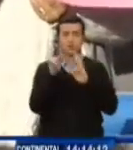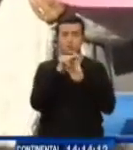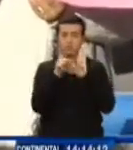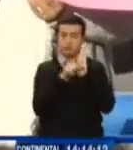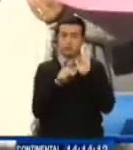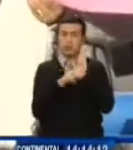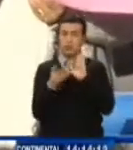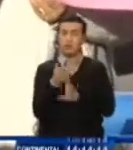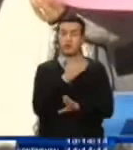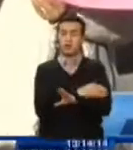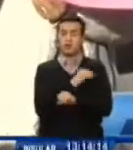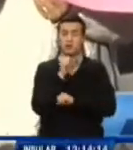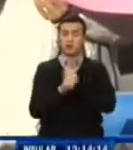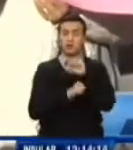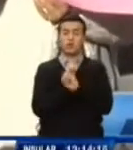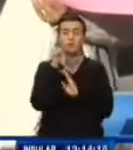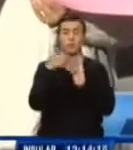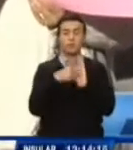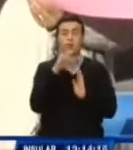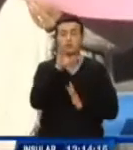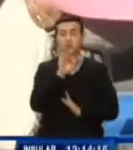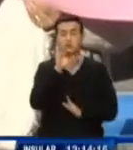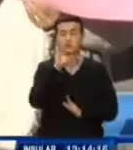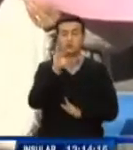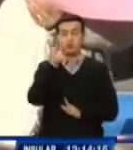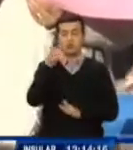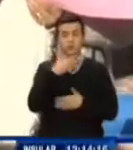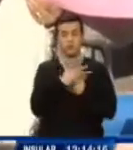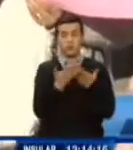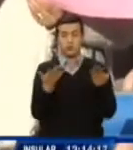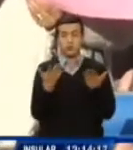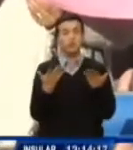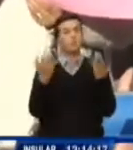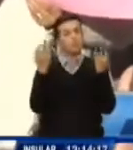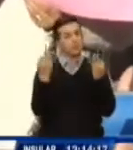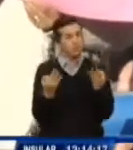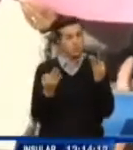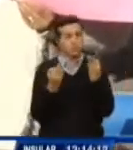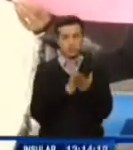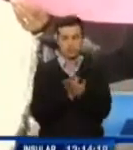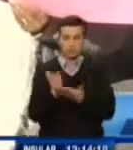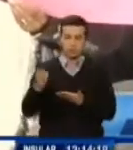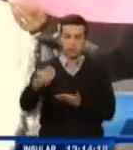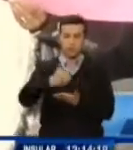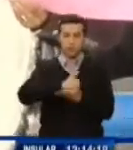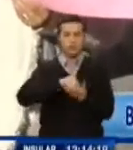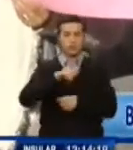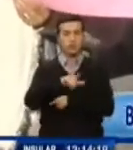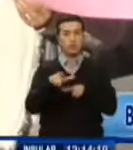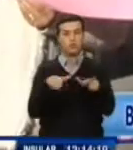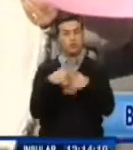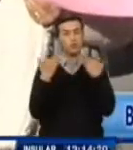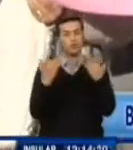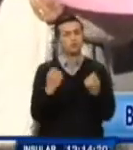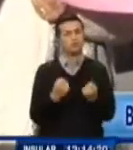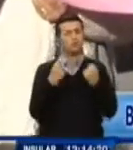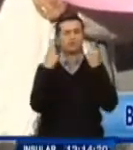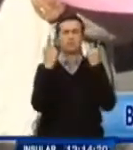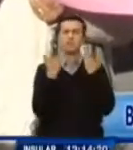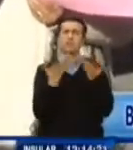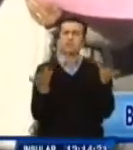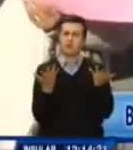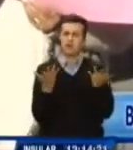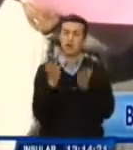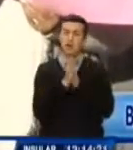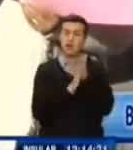firmado desde el año de 1998 que ya estructura la existencia de una curva de retorno y luego sorprendentemente se aprovecha